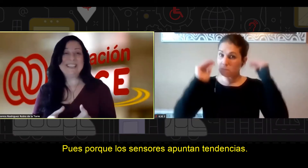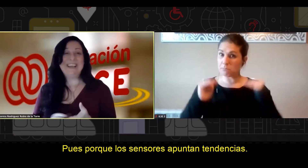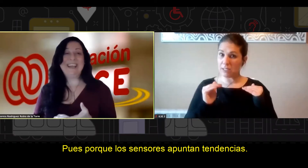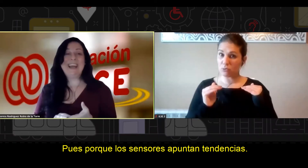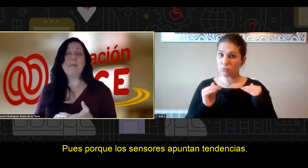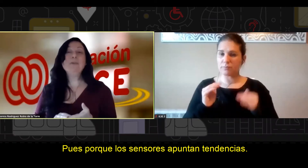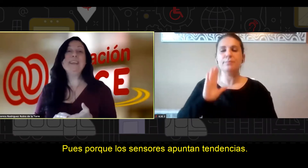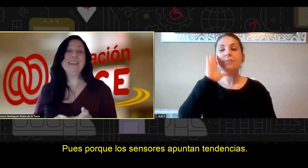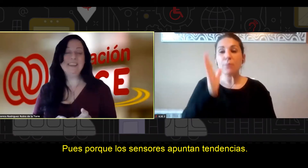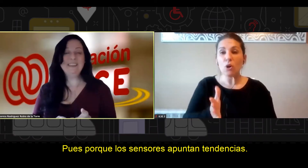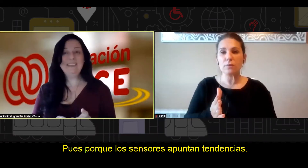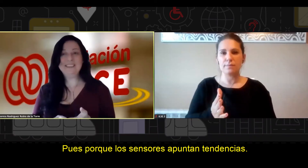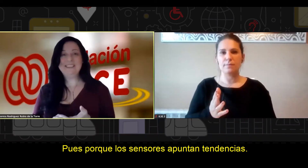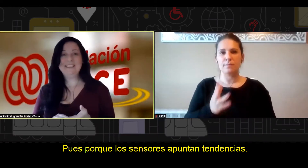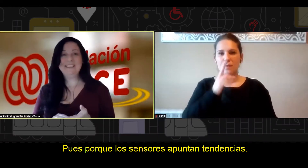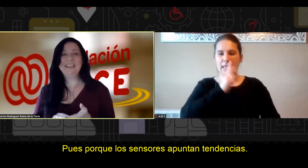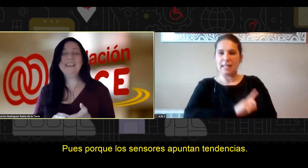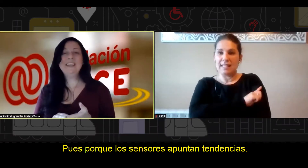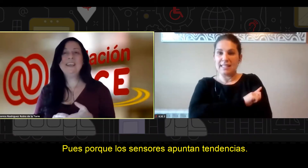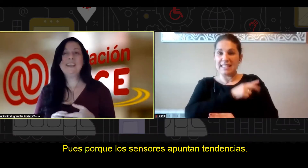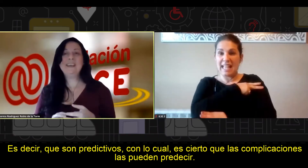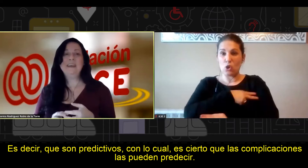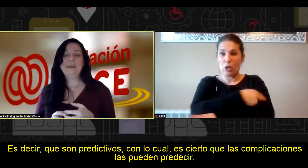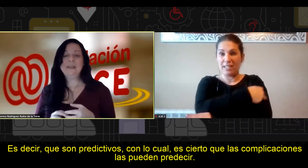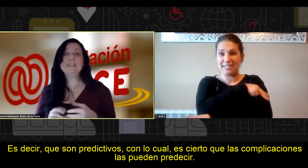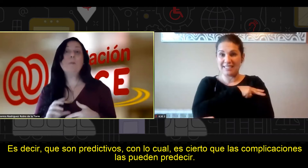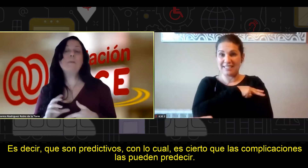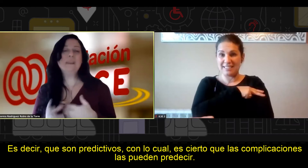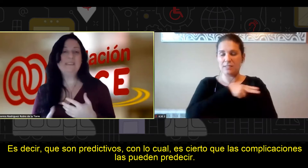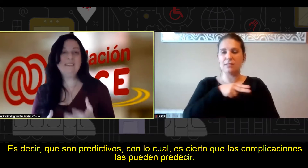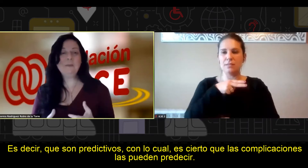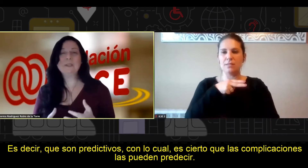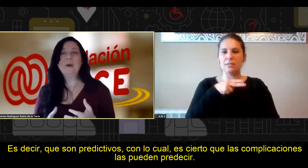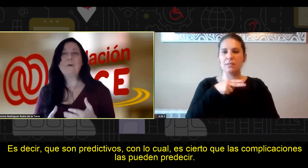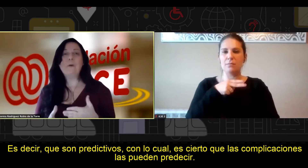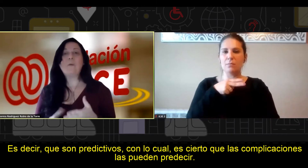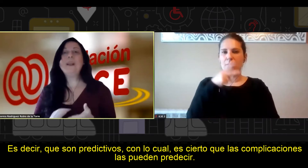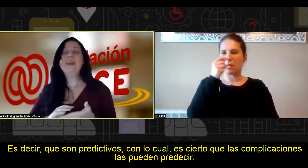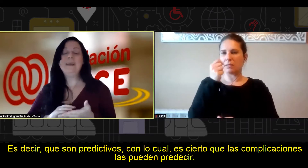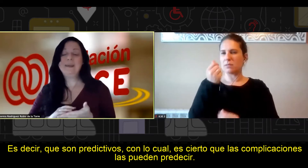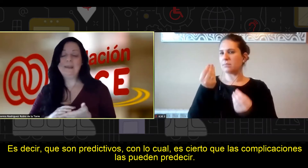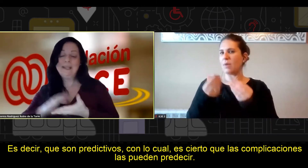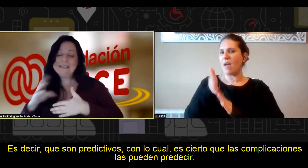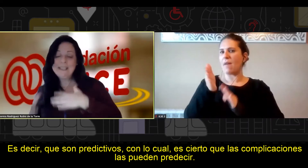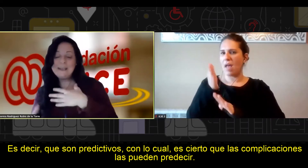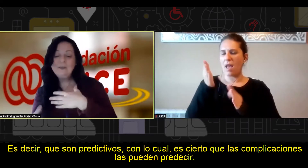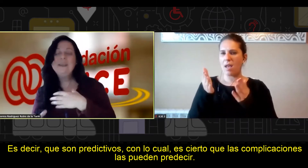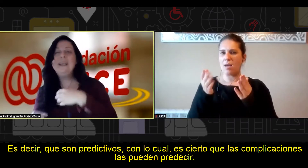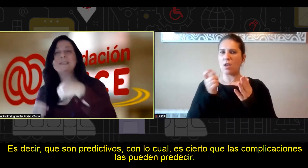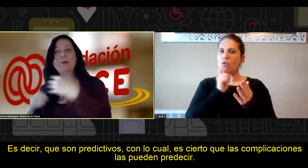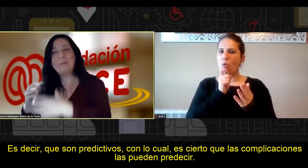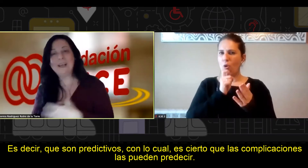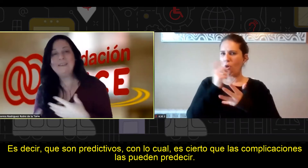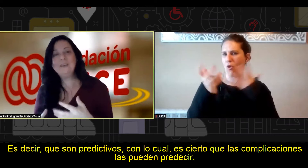sensores apuntan tendencias, es decir, que son predictivos, con lo cual es cierto que